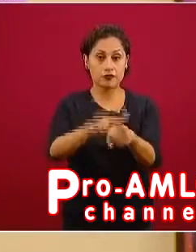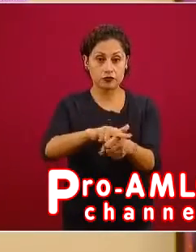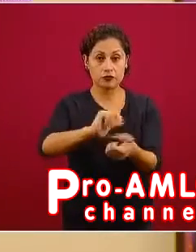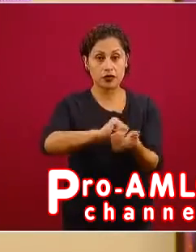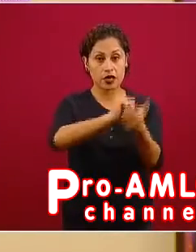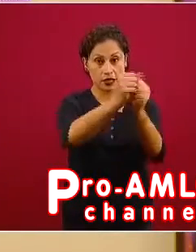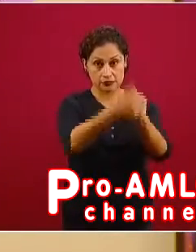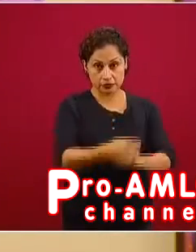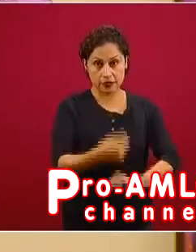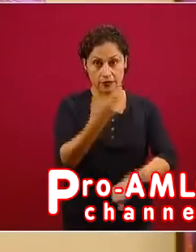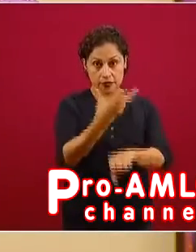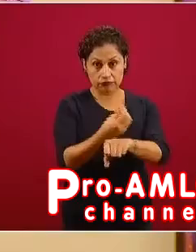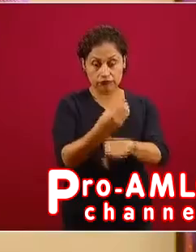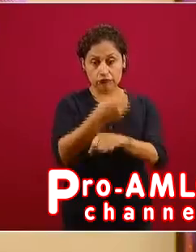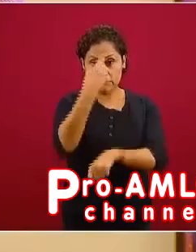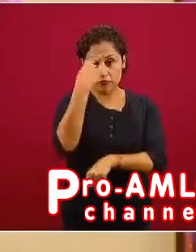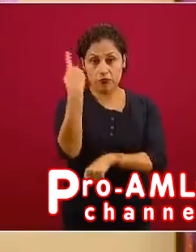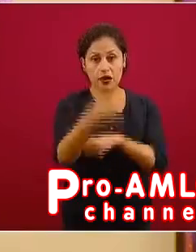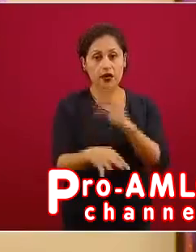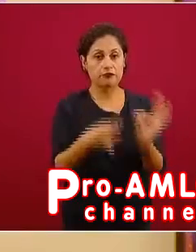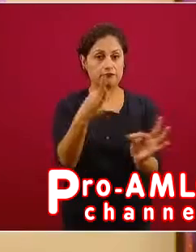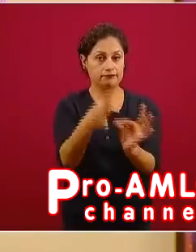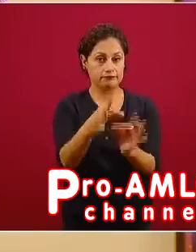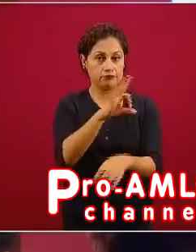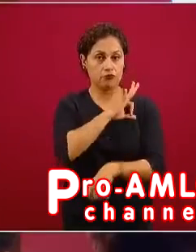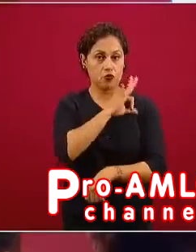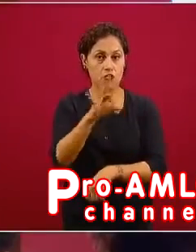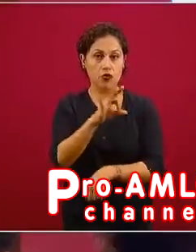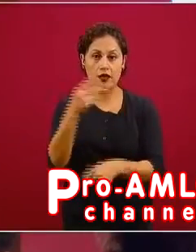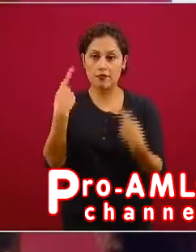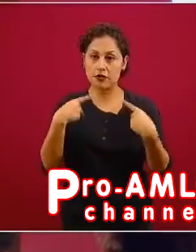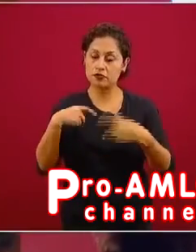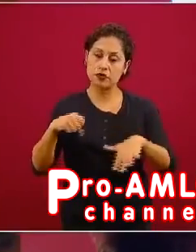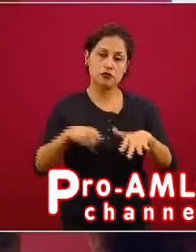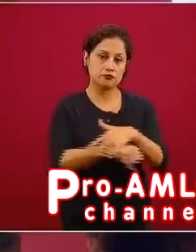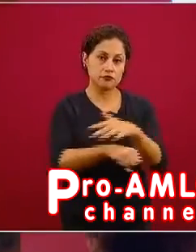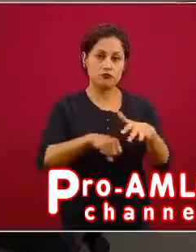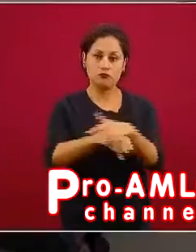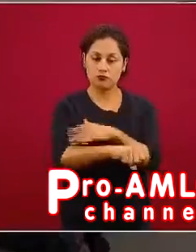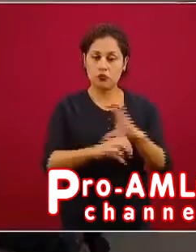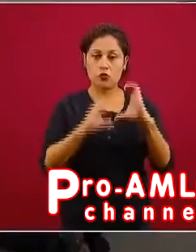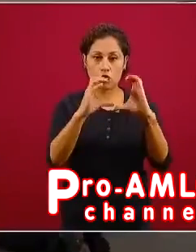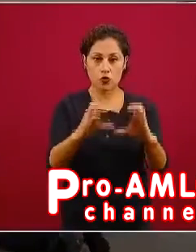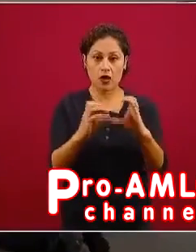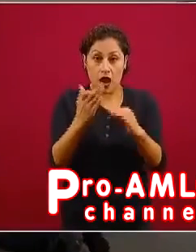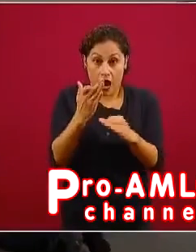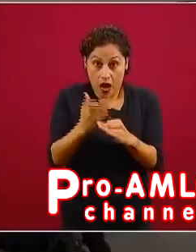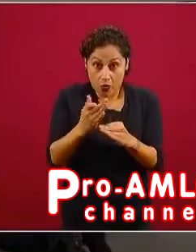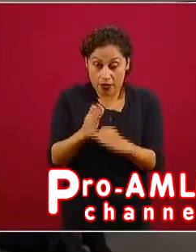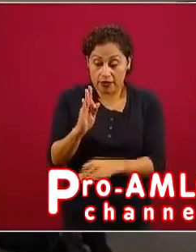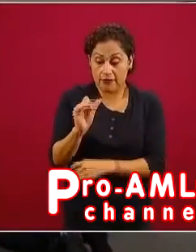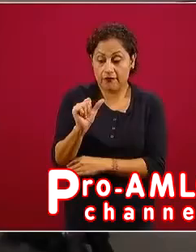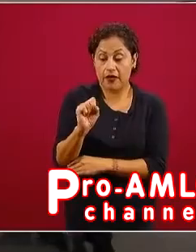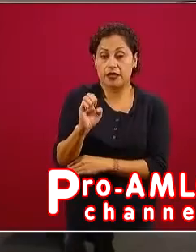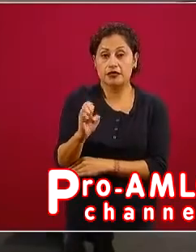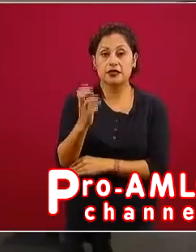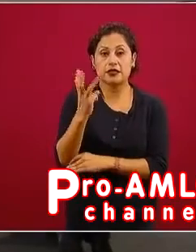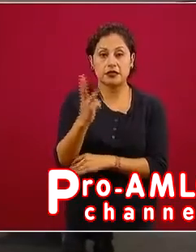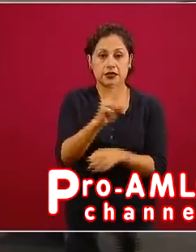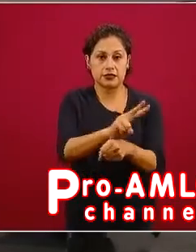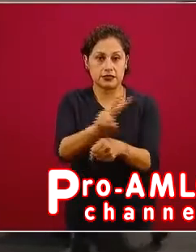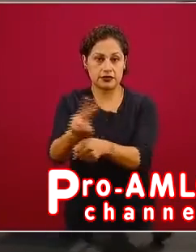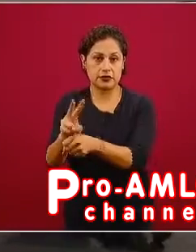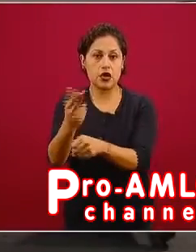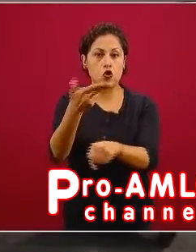reconversión hospitalarias. Entonces, la información que ahora necesitamos tener es la ocupación hospitalaria. Por esa razón, tenemos lo que